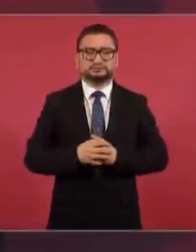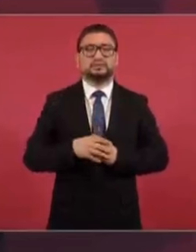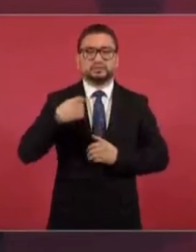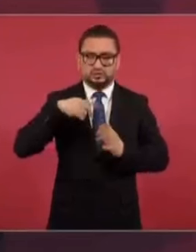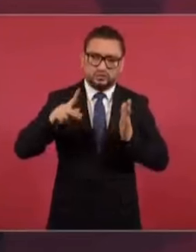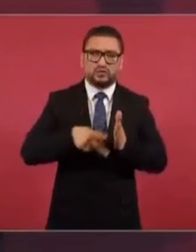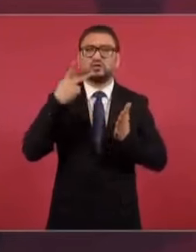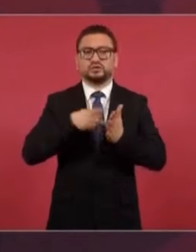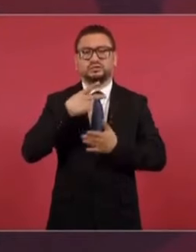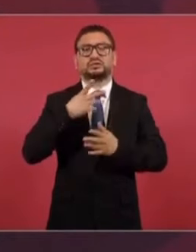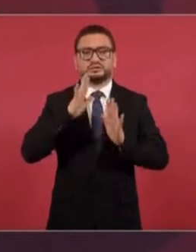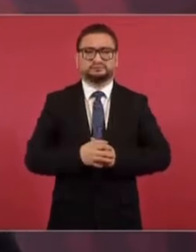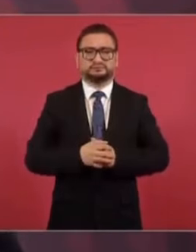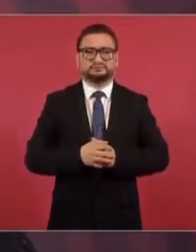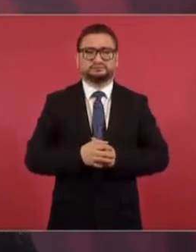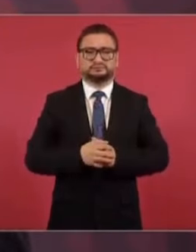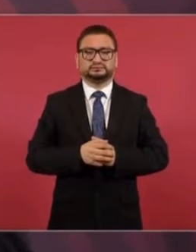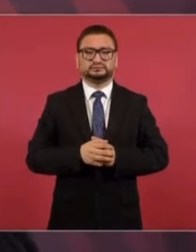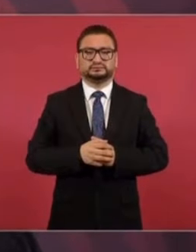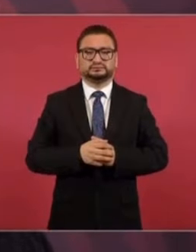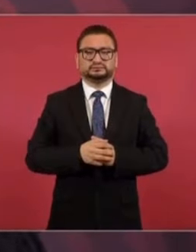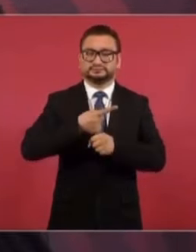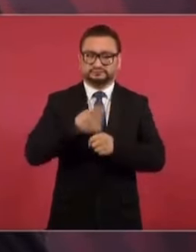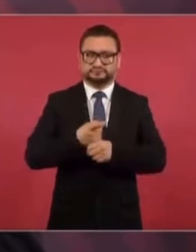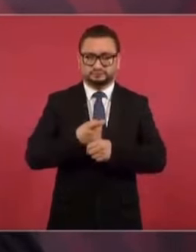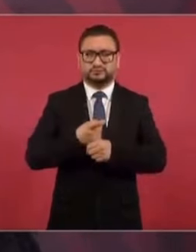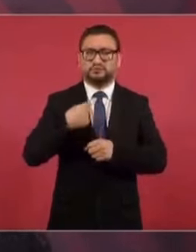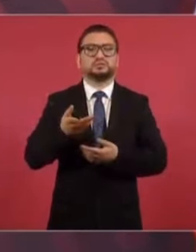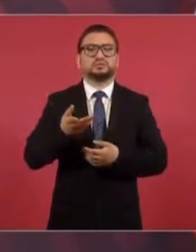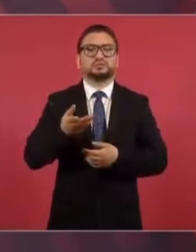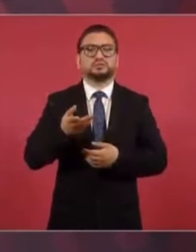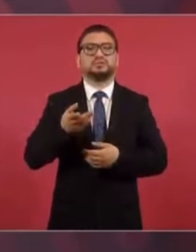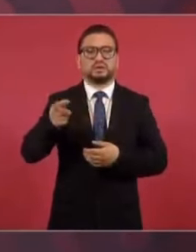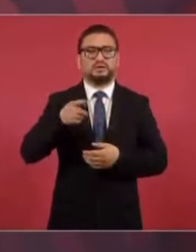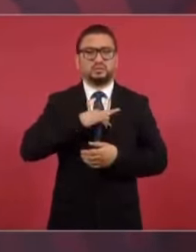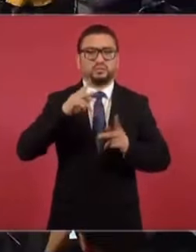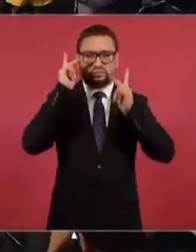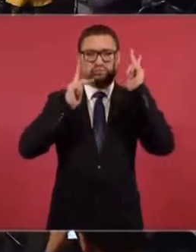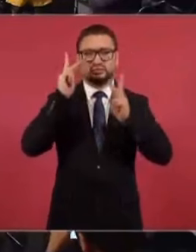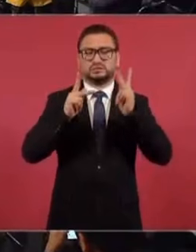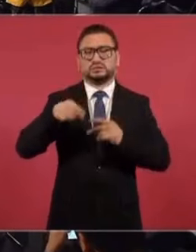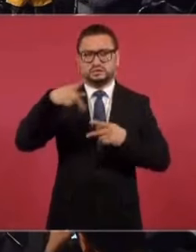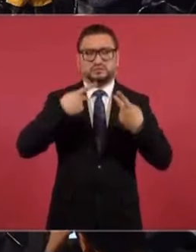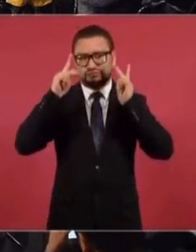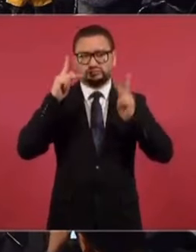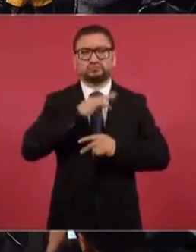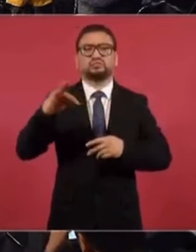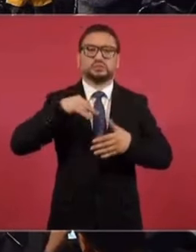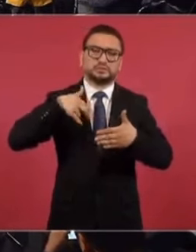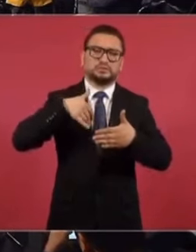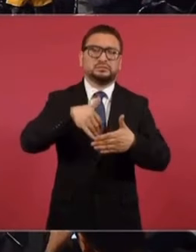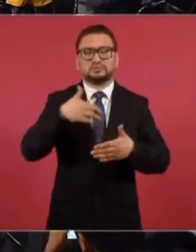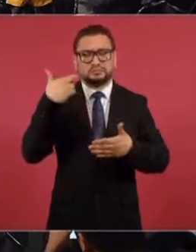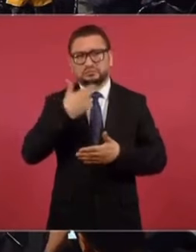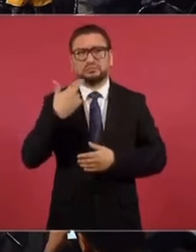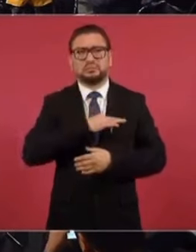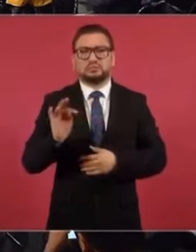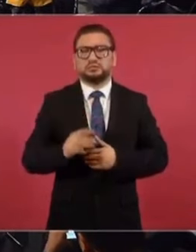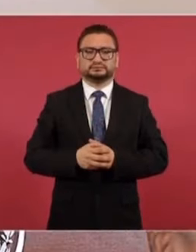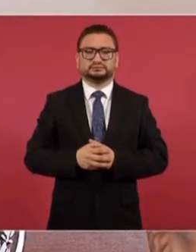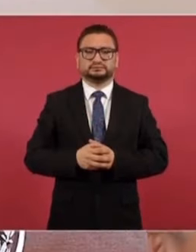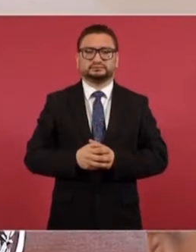les volví a informar de que primero les propuse que visitaran con sus especialistas y abogados los archivos y